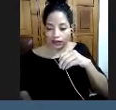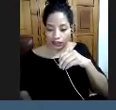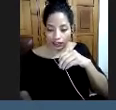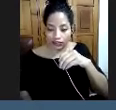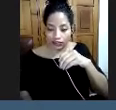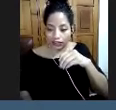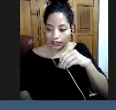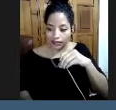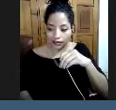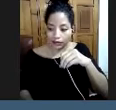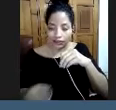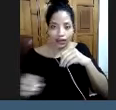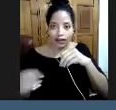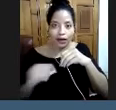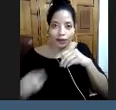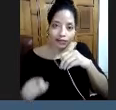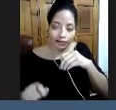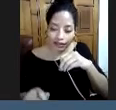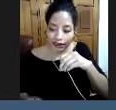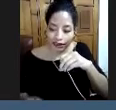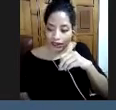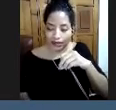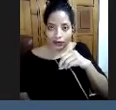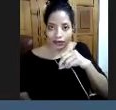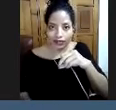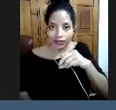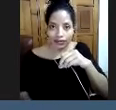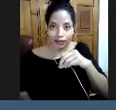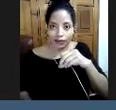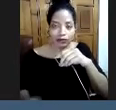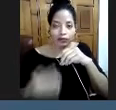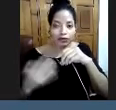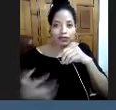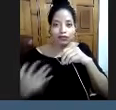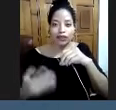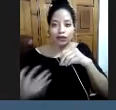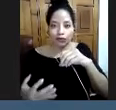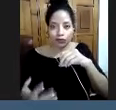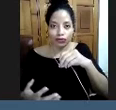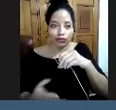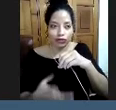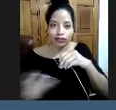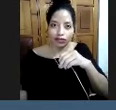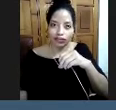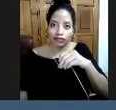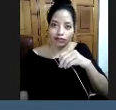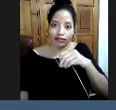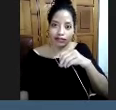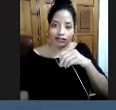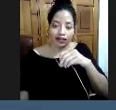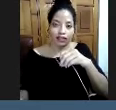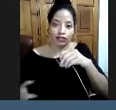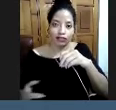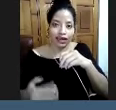a los niños y a las niñas, me gustaría brevemente, Aileen, poder hacerte esa pregunta, porque se ha escuchado mucho durante todos estos